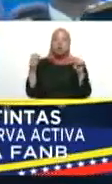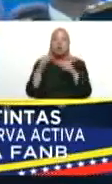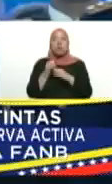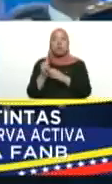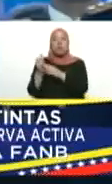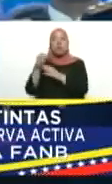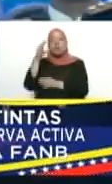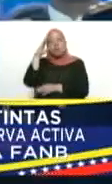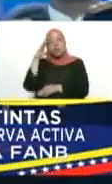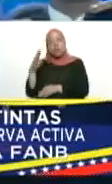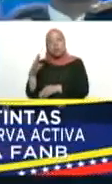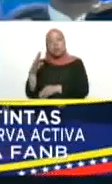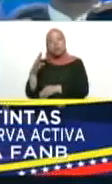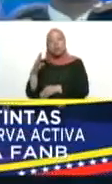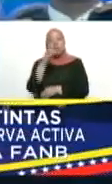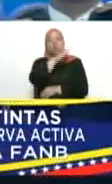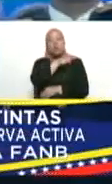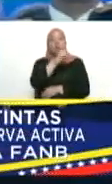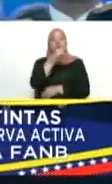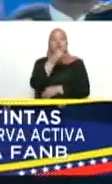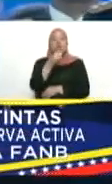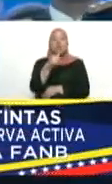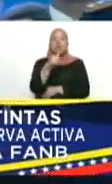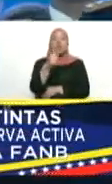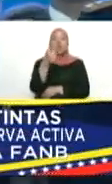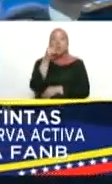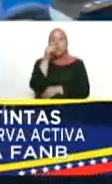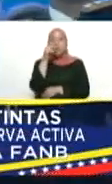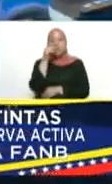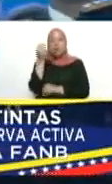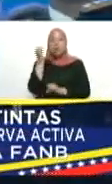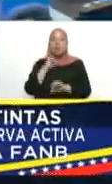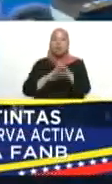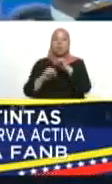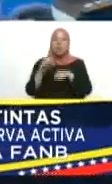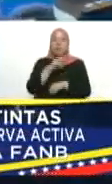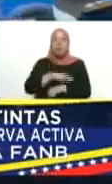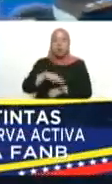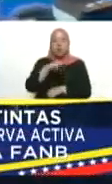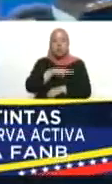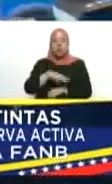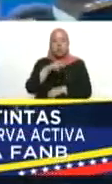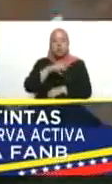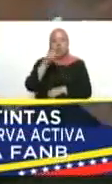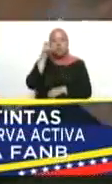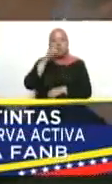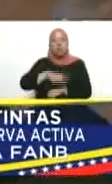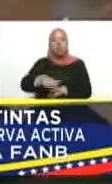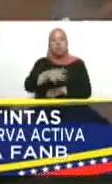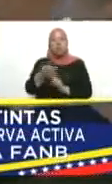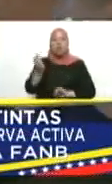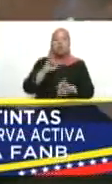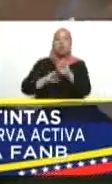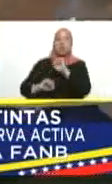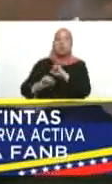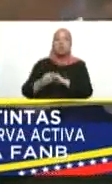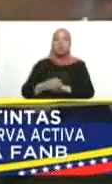liderazgo militar al general en jefe Vladimir Padrino López al frente del Ministerio del Poder Popular para la Defensa.